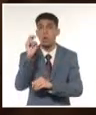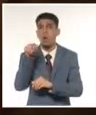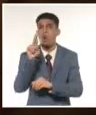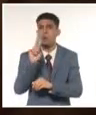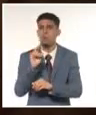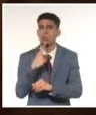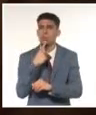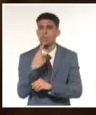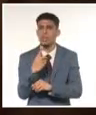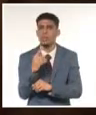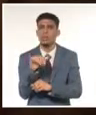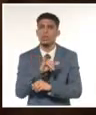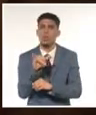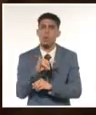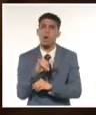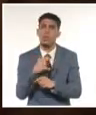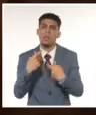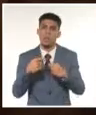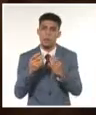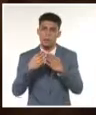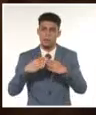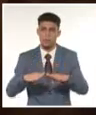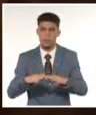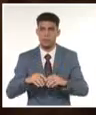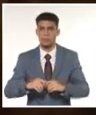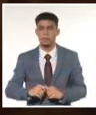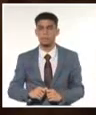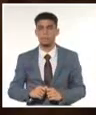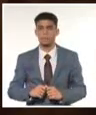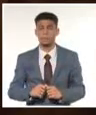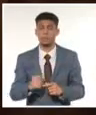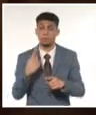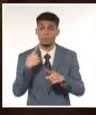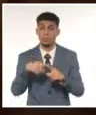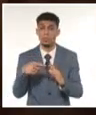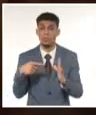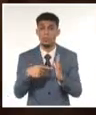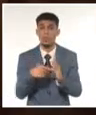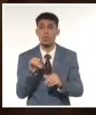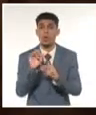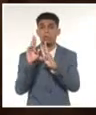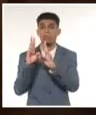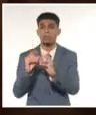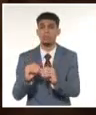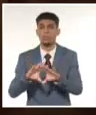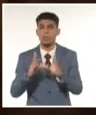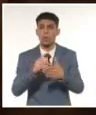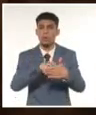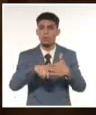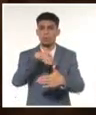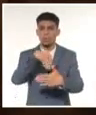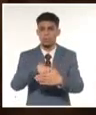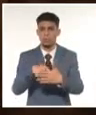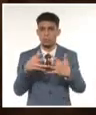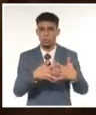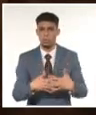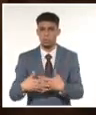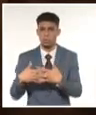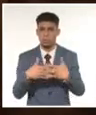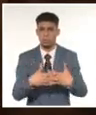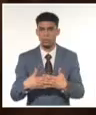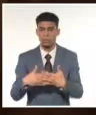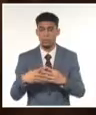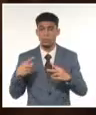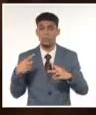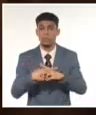conflictos por vías diplomáticas. Otros elementos, como el resultado de las elecciones en Estados Unidos, el ascenso